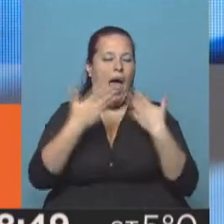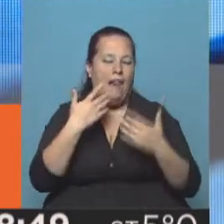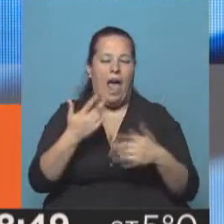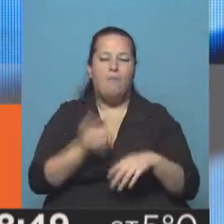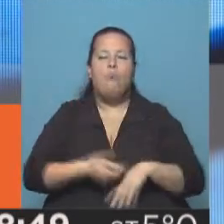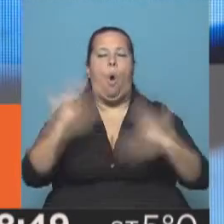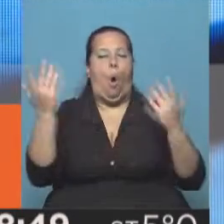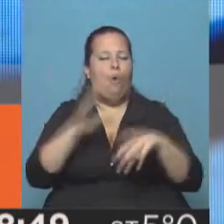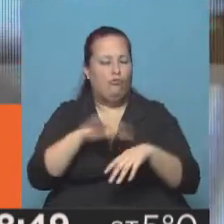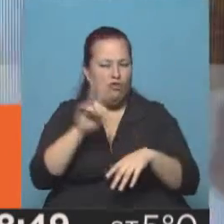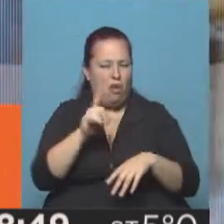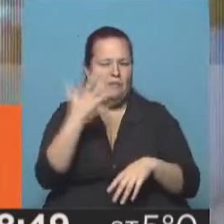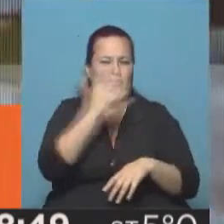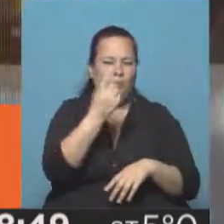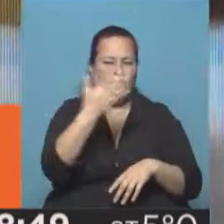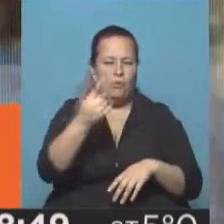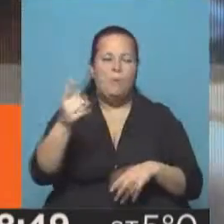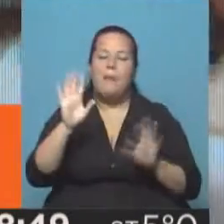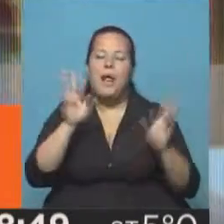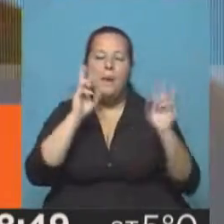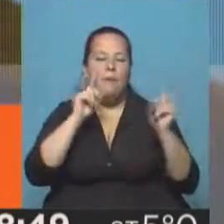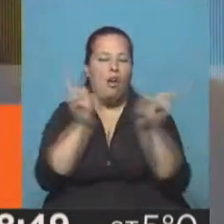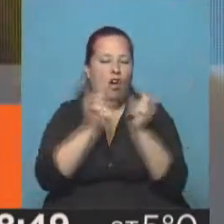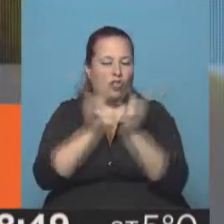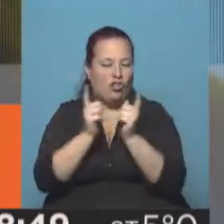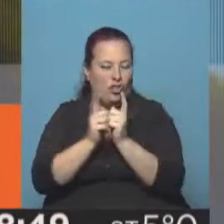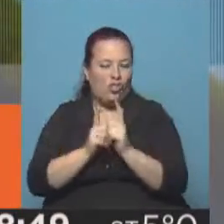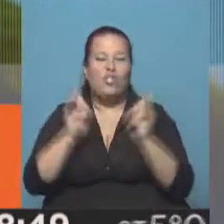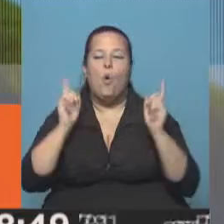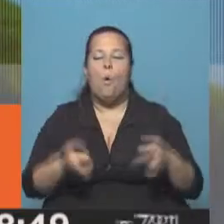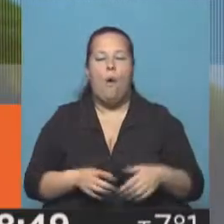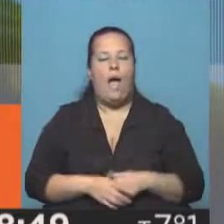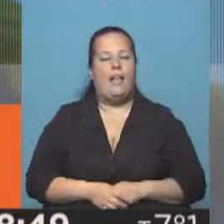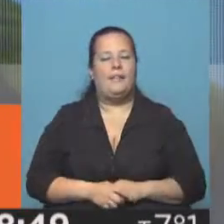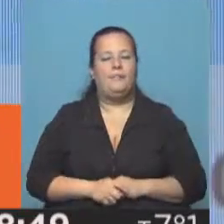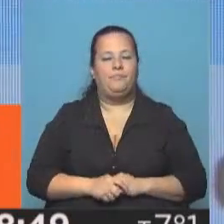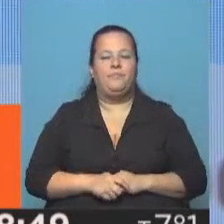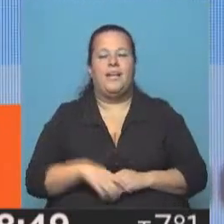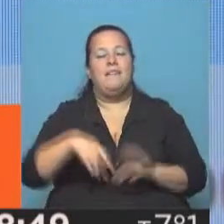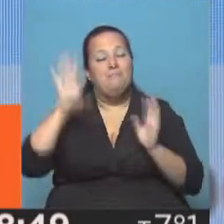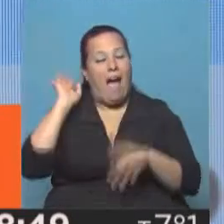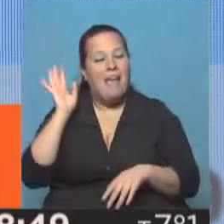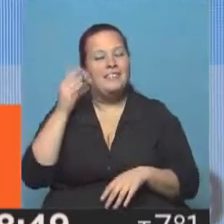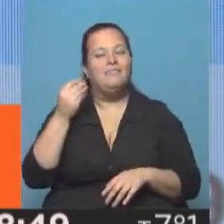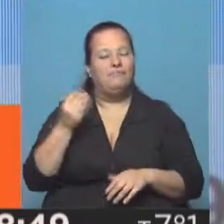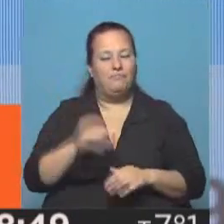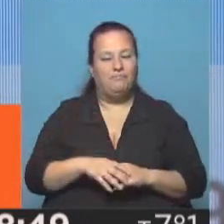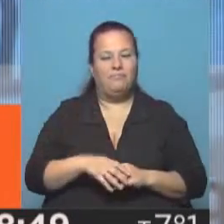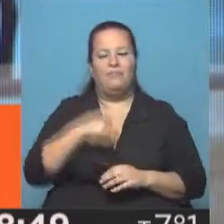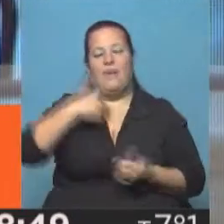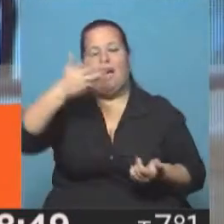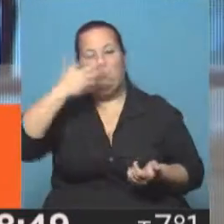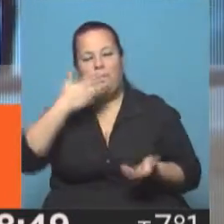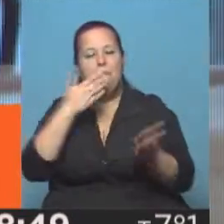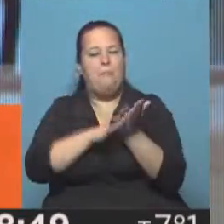mucho tiempo porque son cinco minutos pero hacer un breve resumen igual generalmente lo que se hace es uno habla y